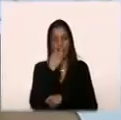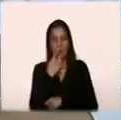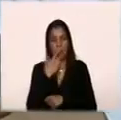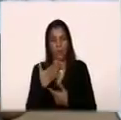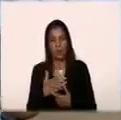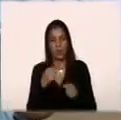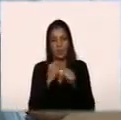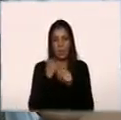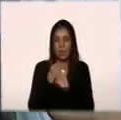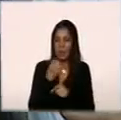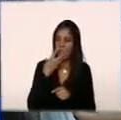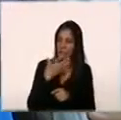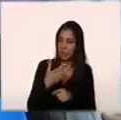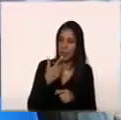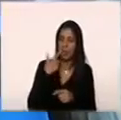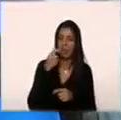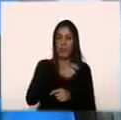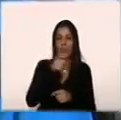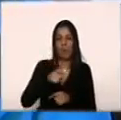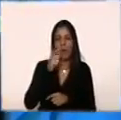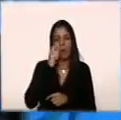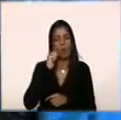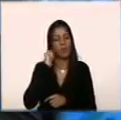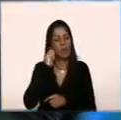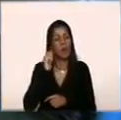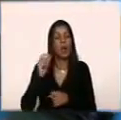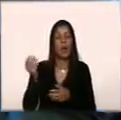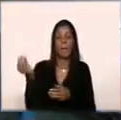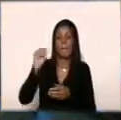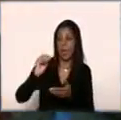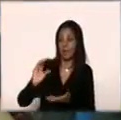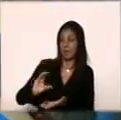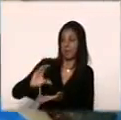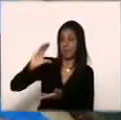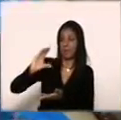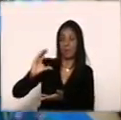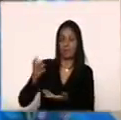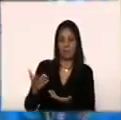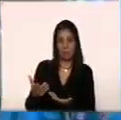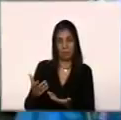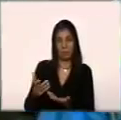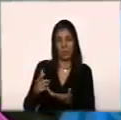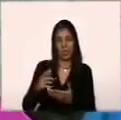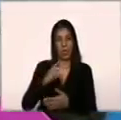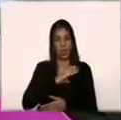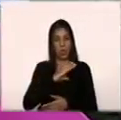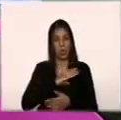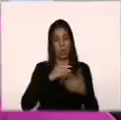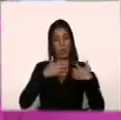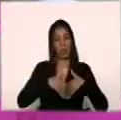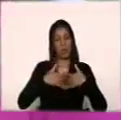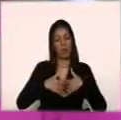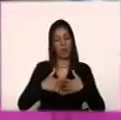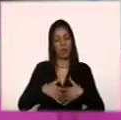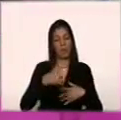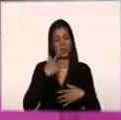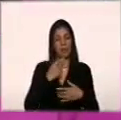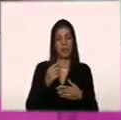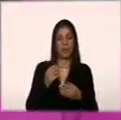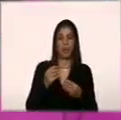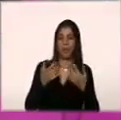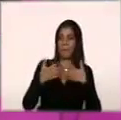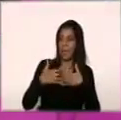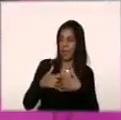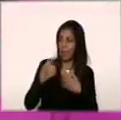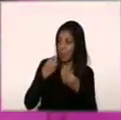trabajo de los hombres y mujeres obreros de esta patria, aumenta el sueldo, ellos quieren venir a incrementarle al costo de los productos el